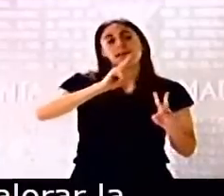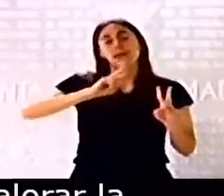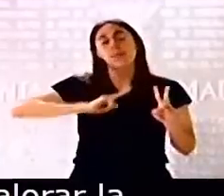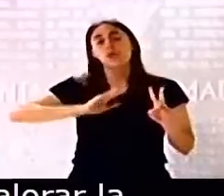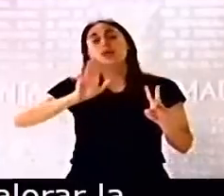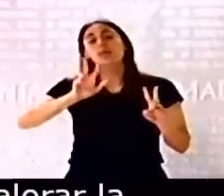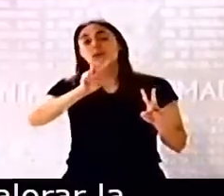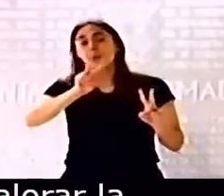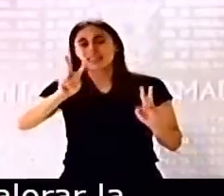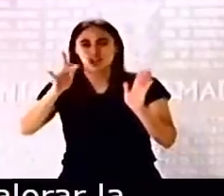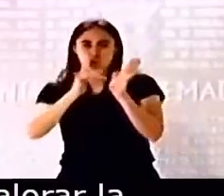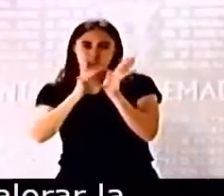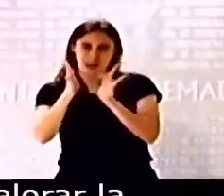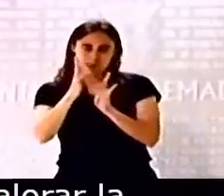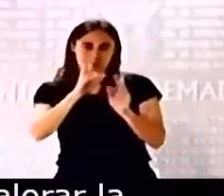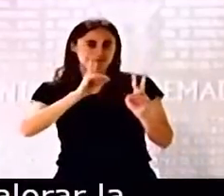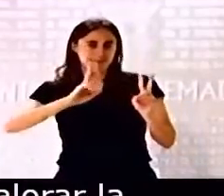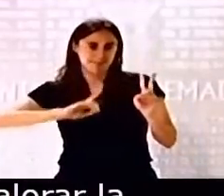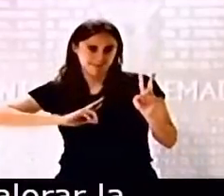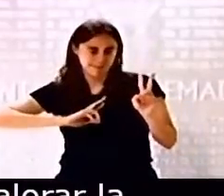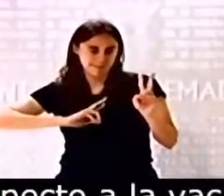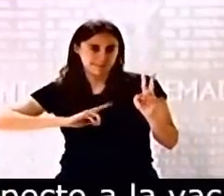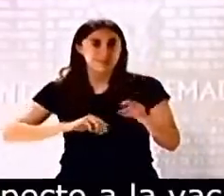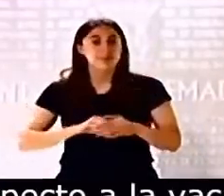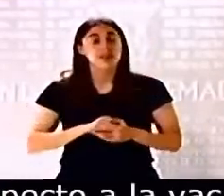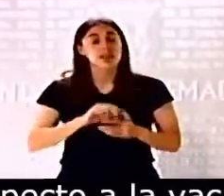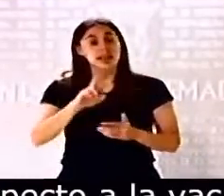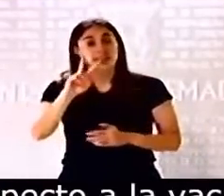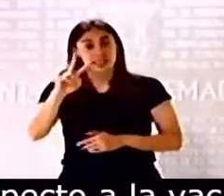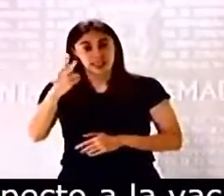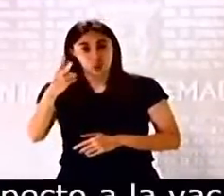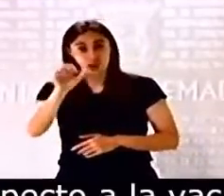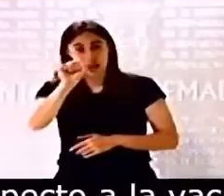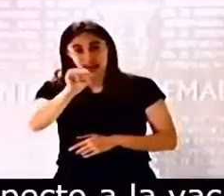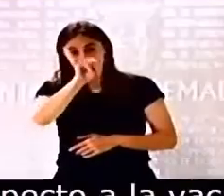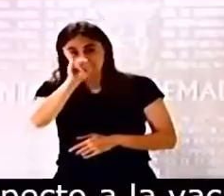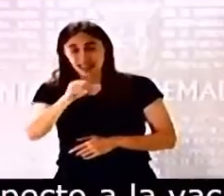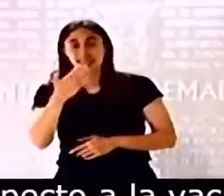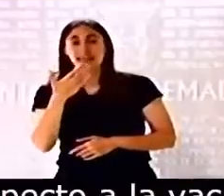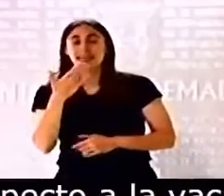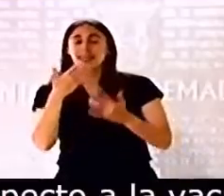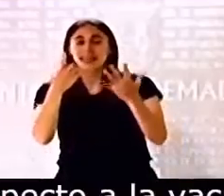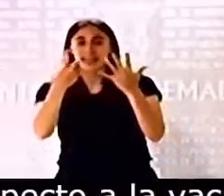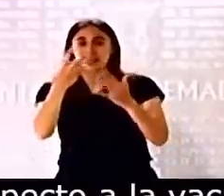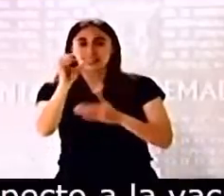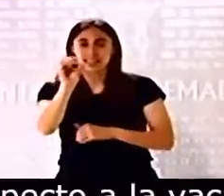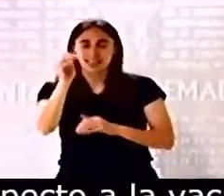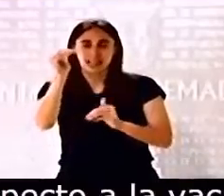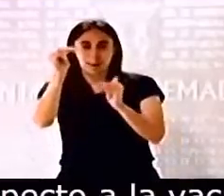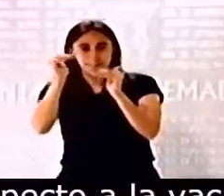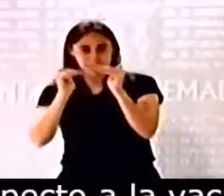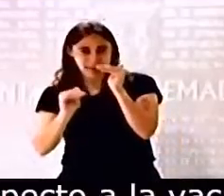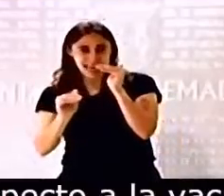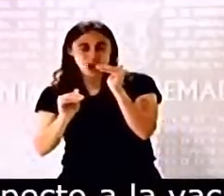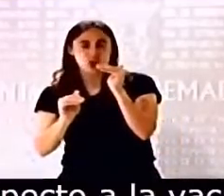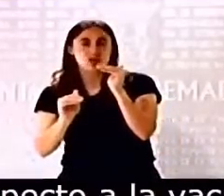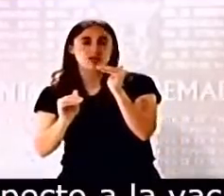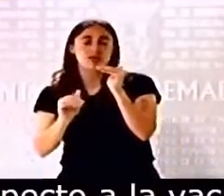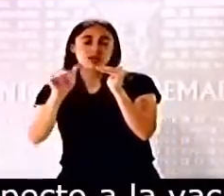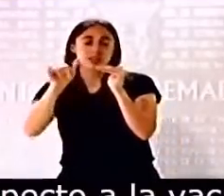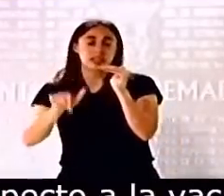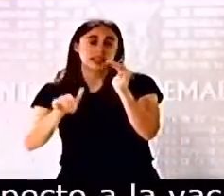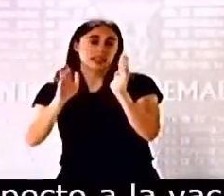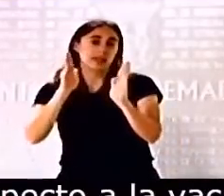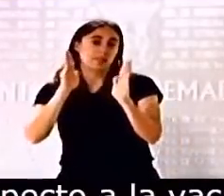de abril. Con respecto a la segunda dosis de AstraZeneca en los menores de 60 años, decirles que en este momento se